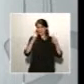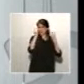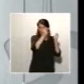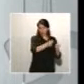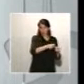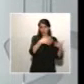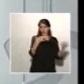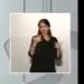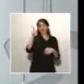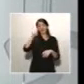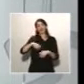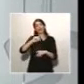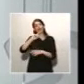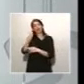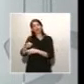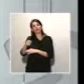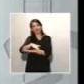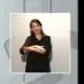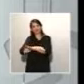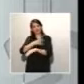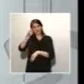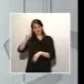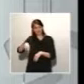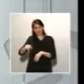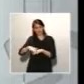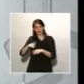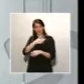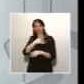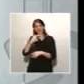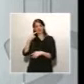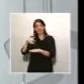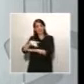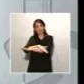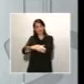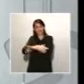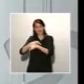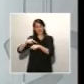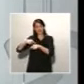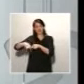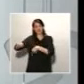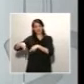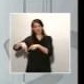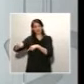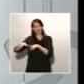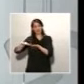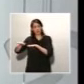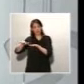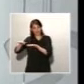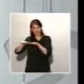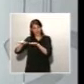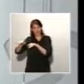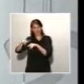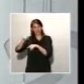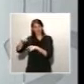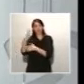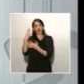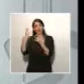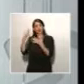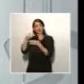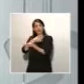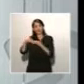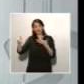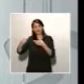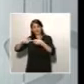adquisición por parte del Ministerio de Transportes, Movilidad y Agenda Urbana, de un total de ocho millones de mascarillas